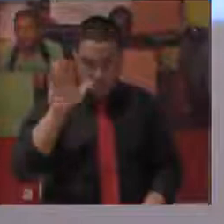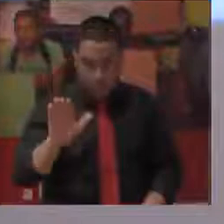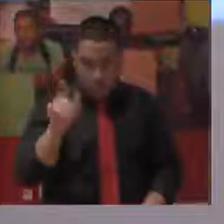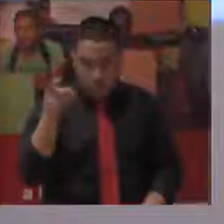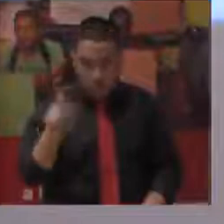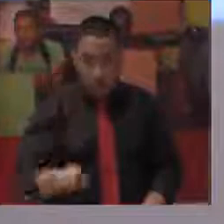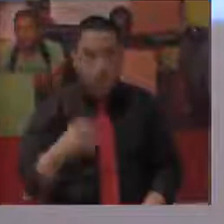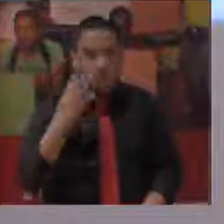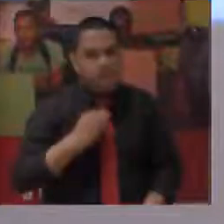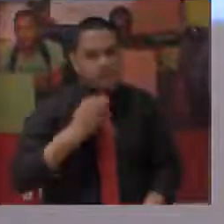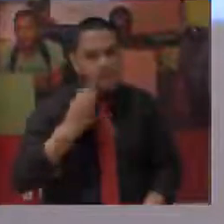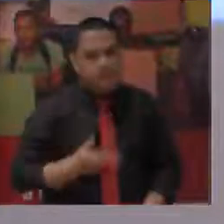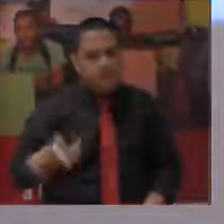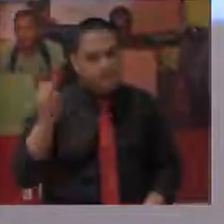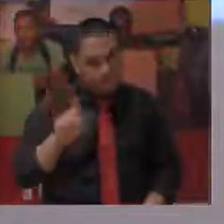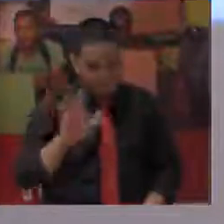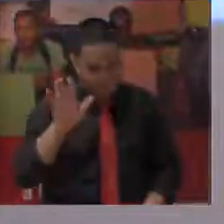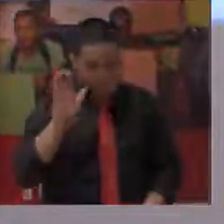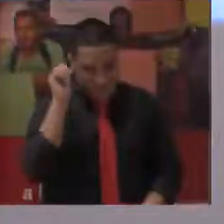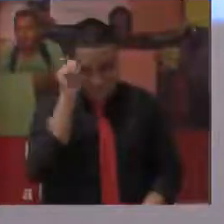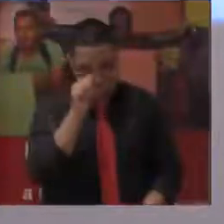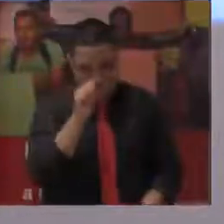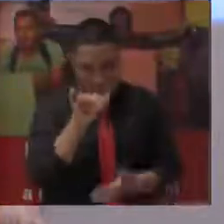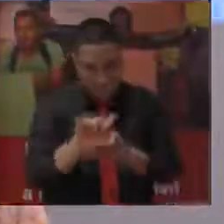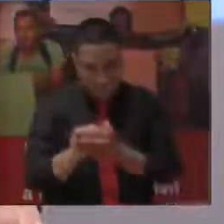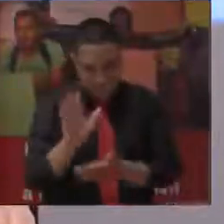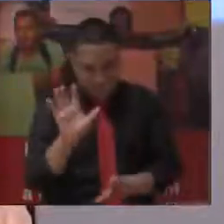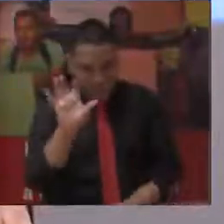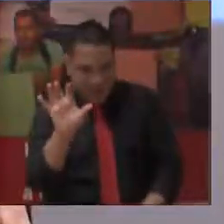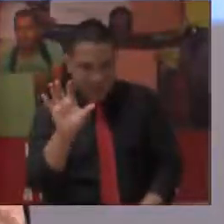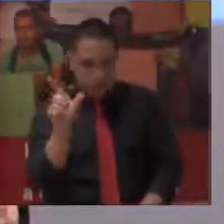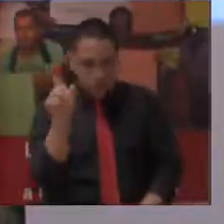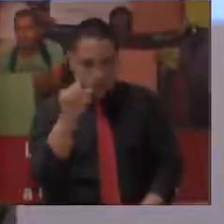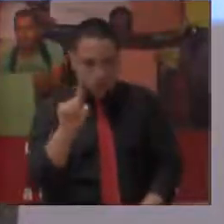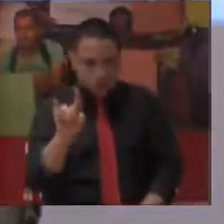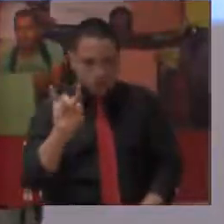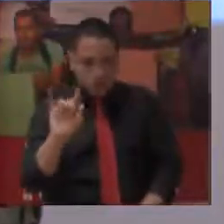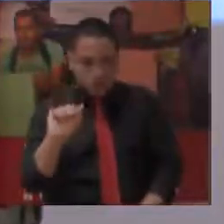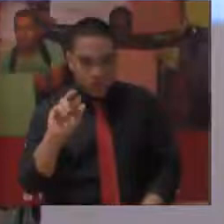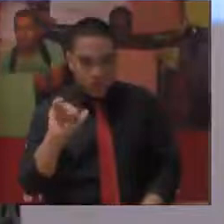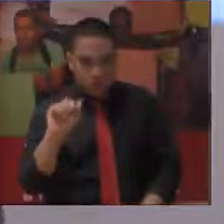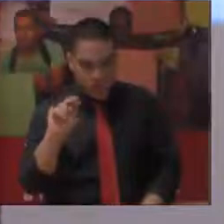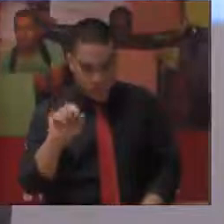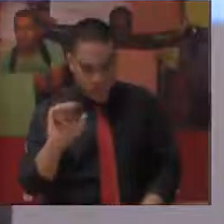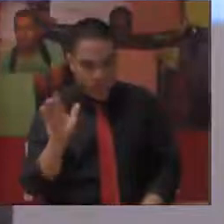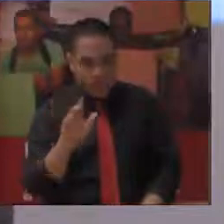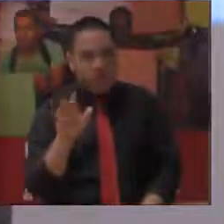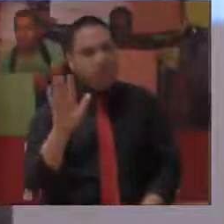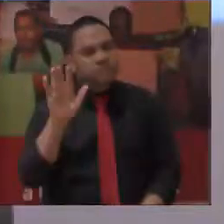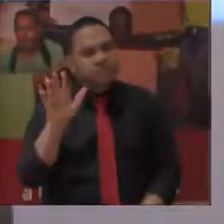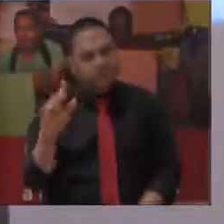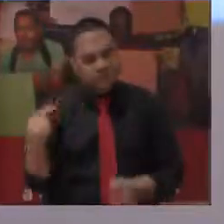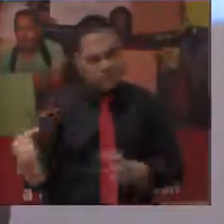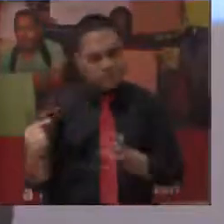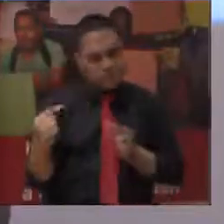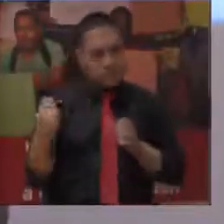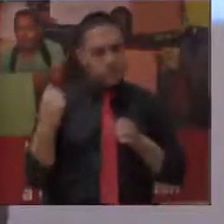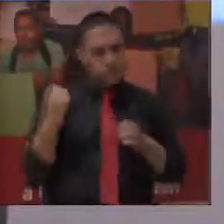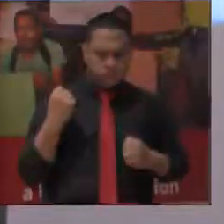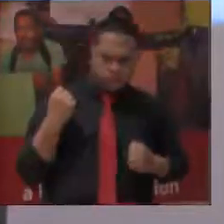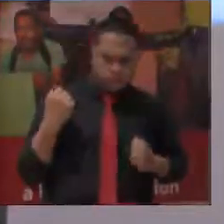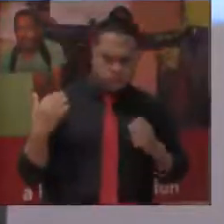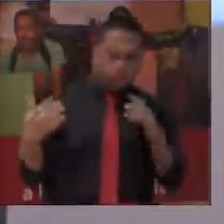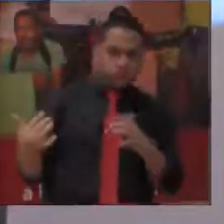ejemplo, la experiencia de África subsahariana, en los conflictos internos en el África y también